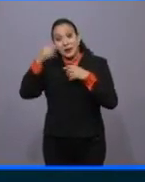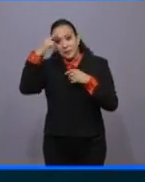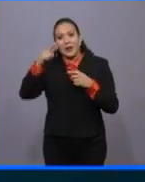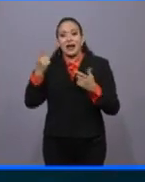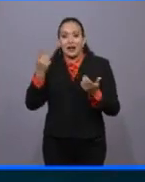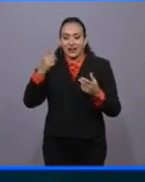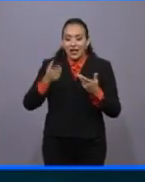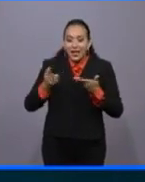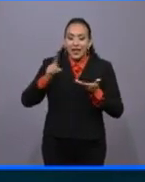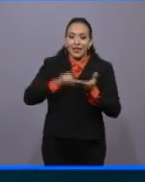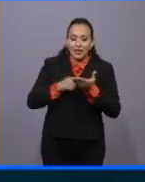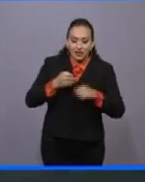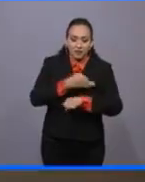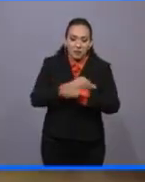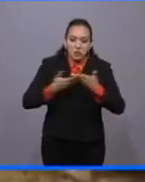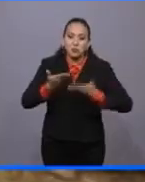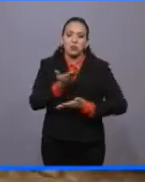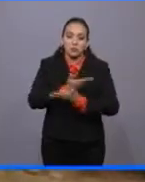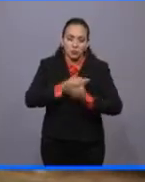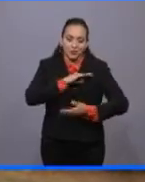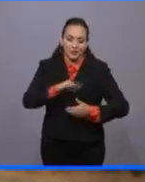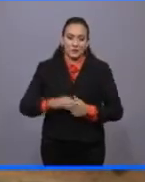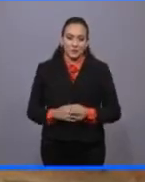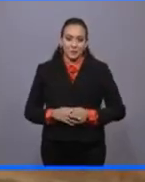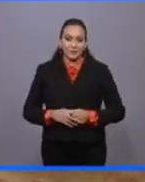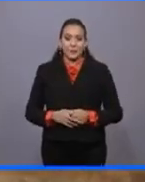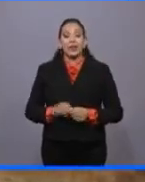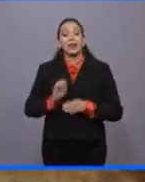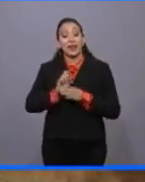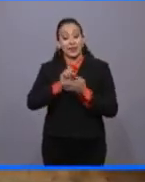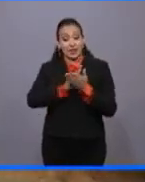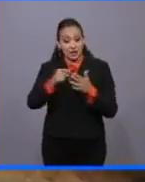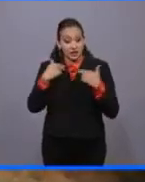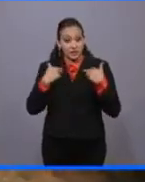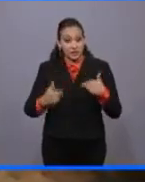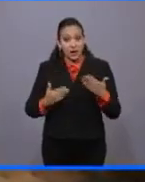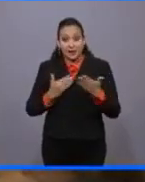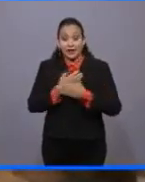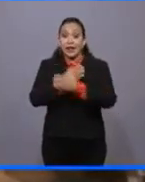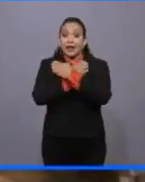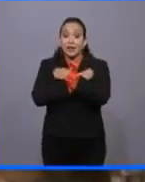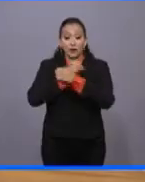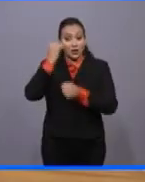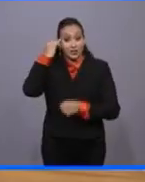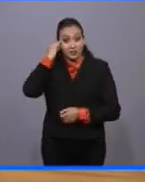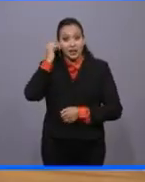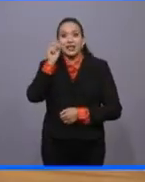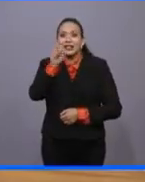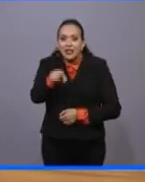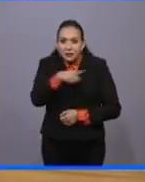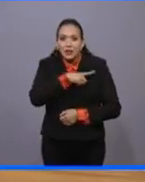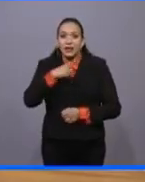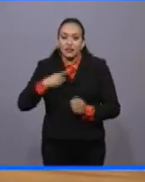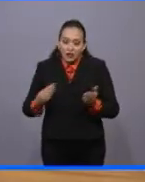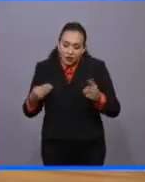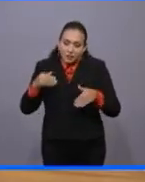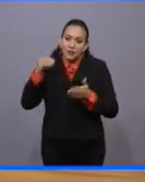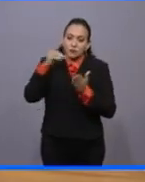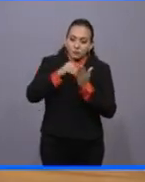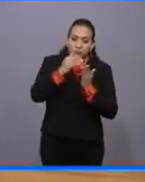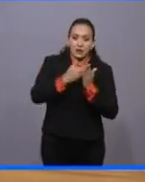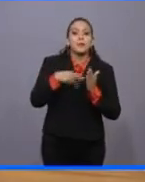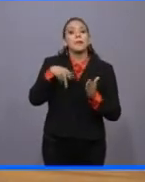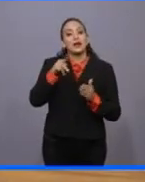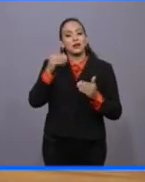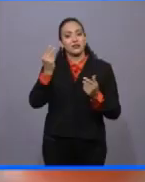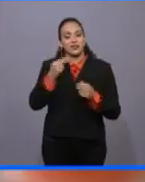formación dentro de un núcleo familiar. Así, el derecho humano a la educación indígena debe reunir ciertas